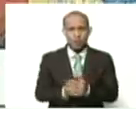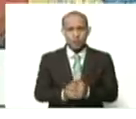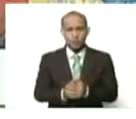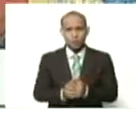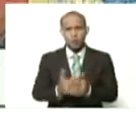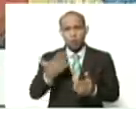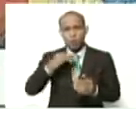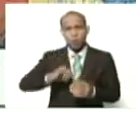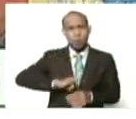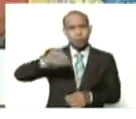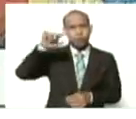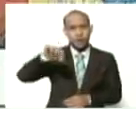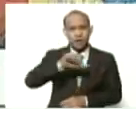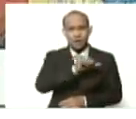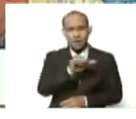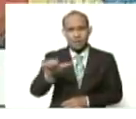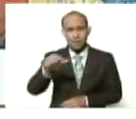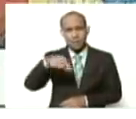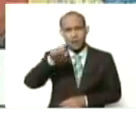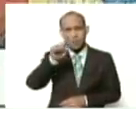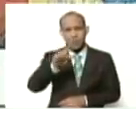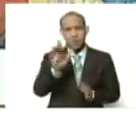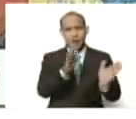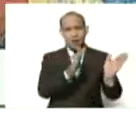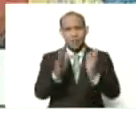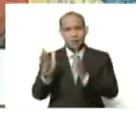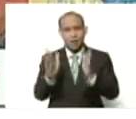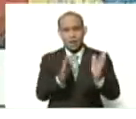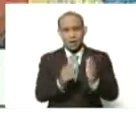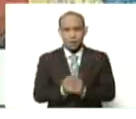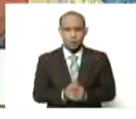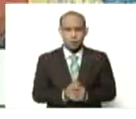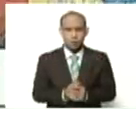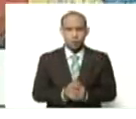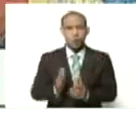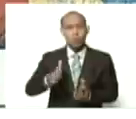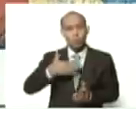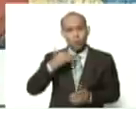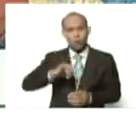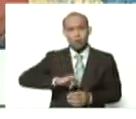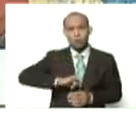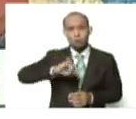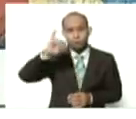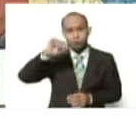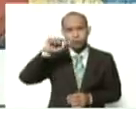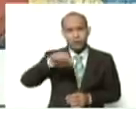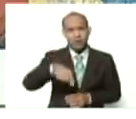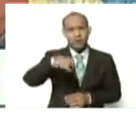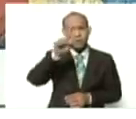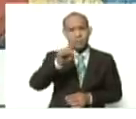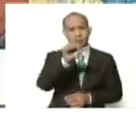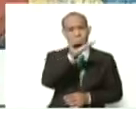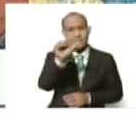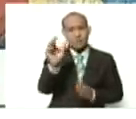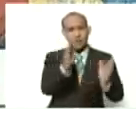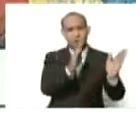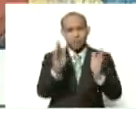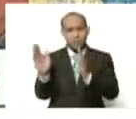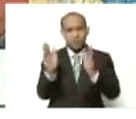subir esta semana primera de marzo, con tendencia a subir esta primera semana de